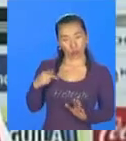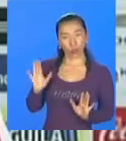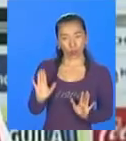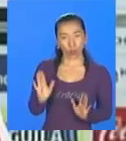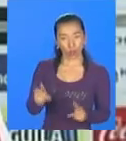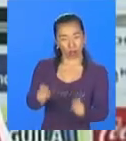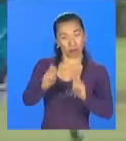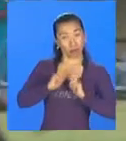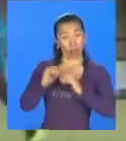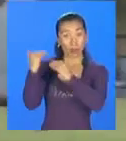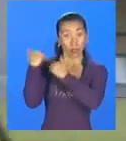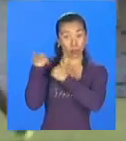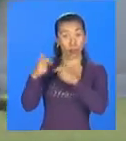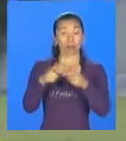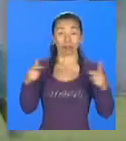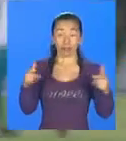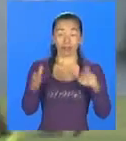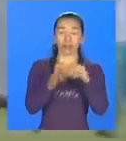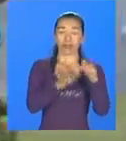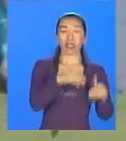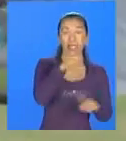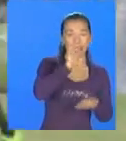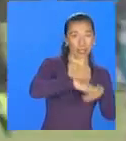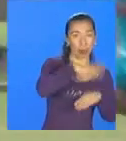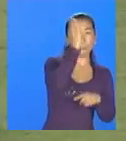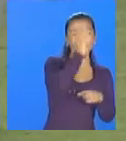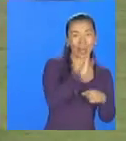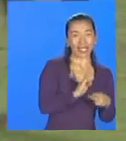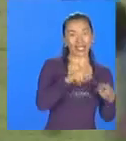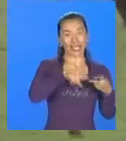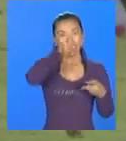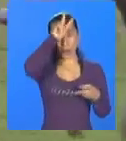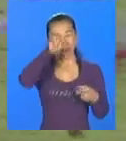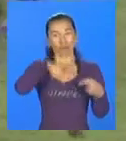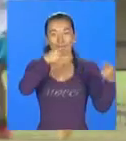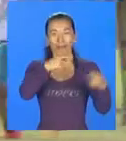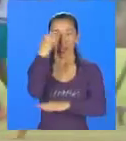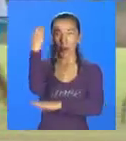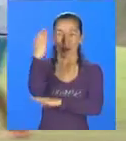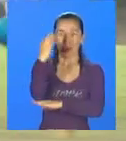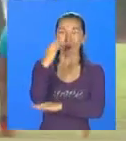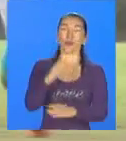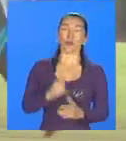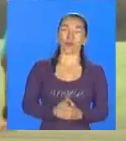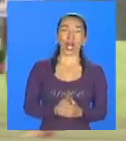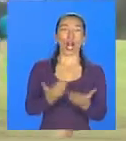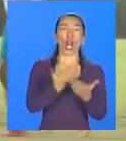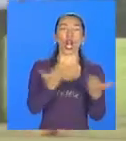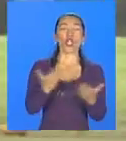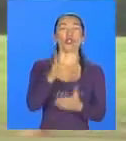responsabilidad brasil y perú serán los siguientes rivales de colombia tras el juego ante la vinotinto que se disputará en la ciudad de rancagua